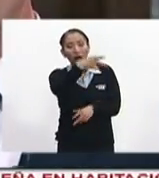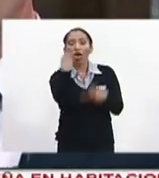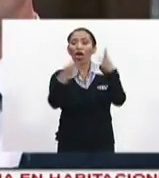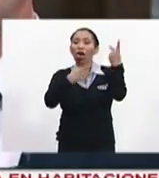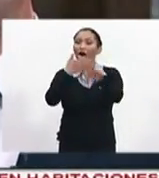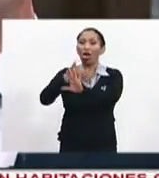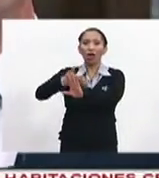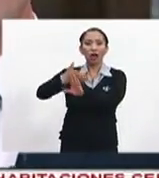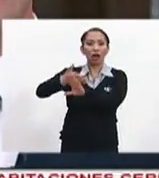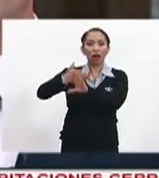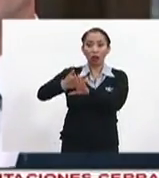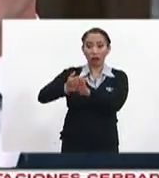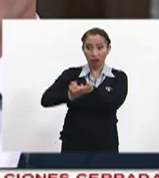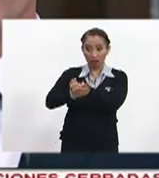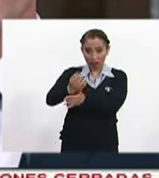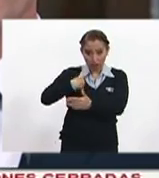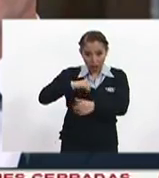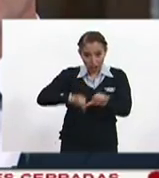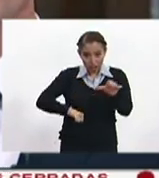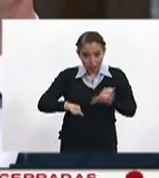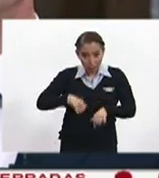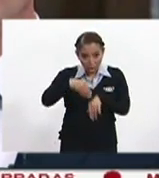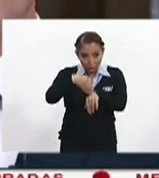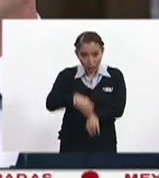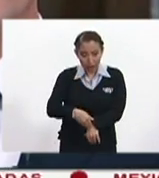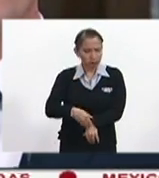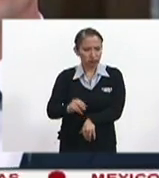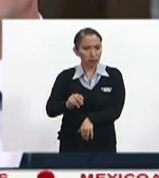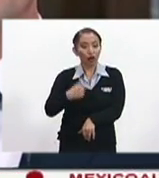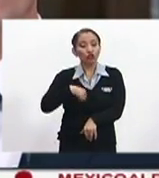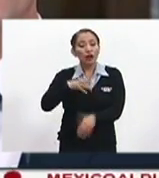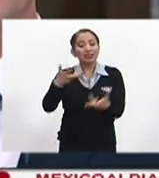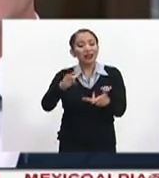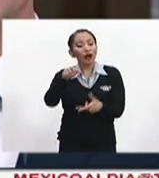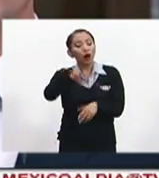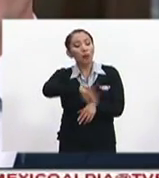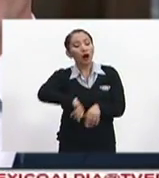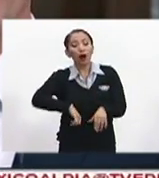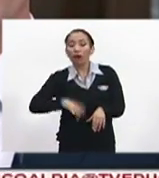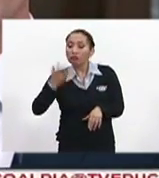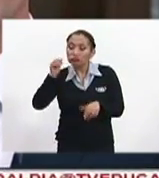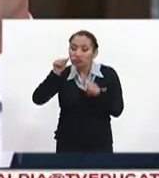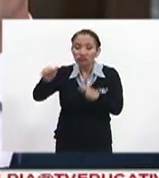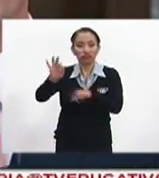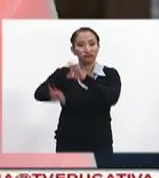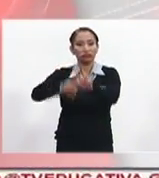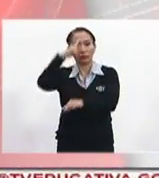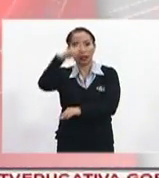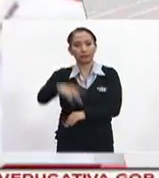retórica negativa defina nuestras acciones. Solo actuaremos en el mejor interés de los mexicanos.